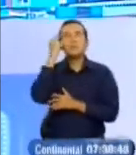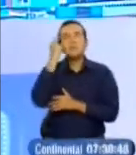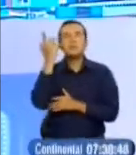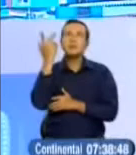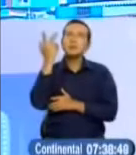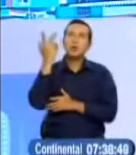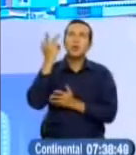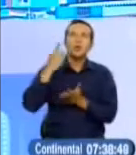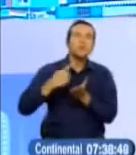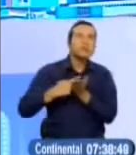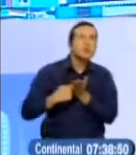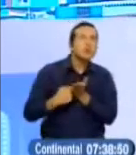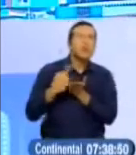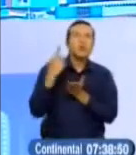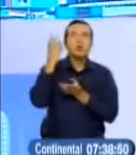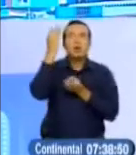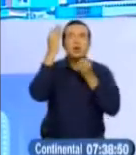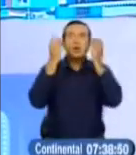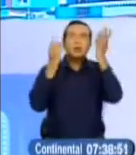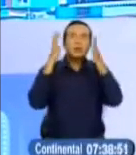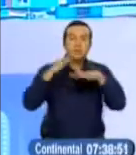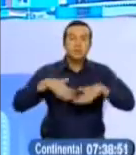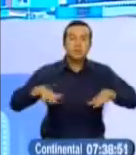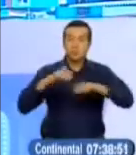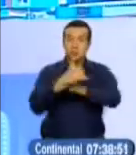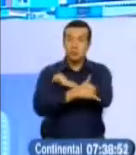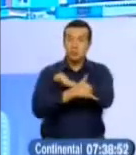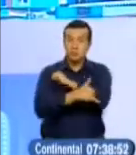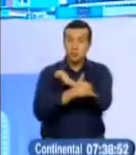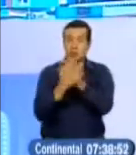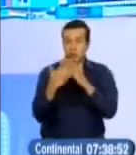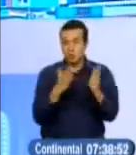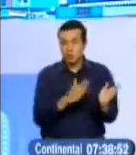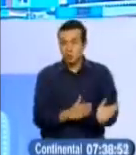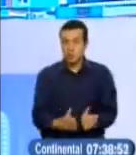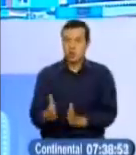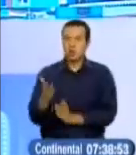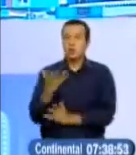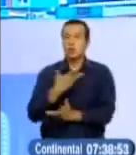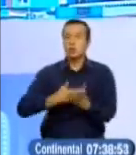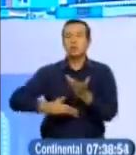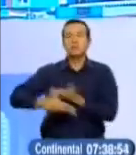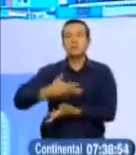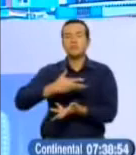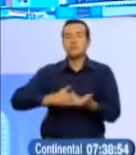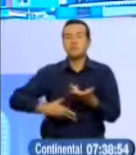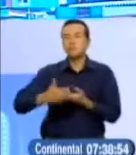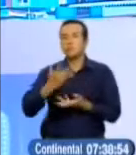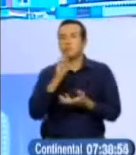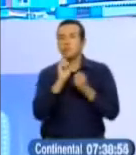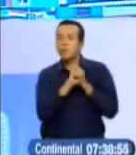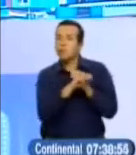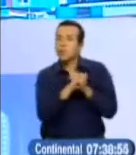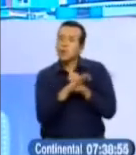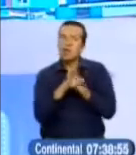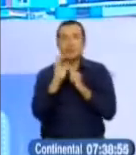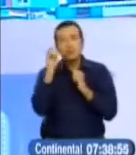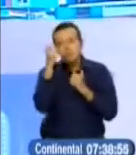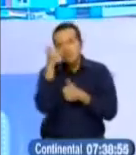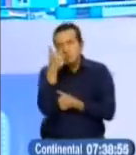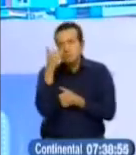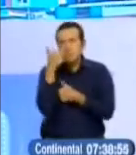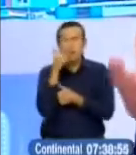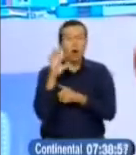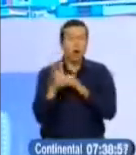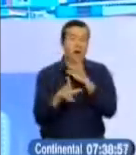crítico y creativo no el país estado ha estado inmersa en una dinámica de propaganda de sumisión también